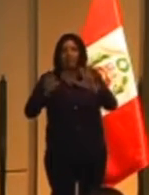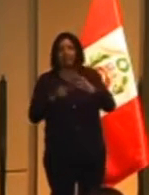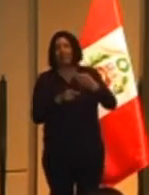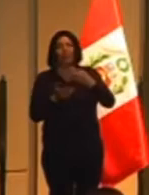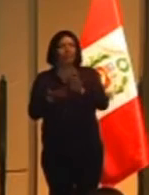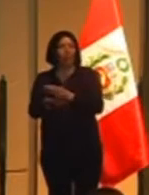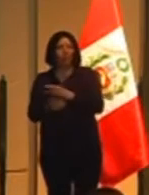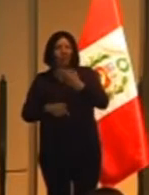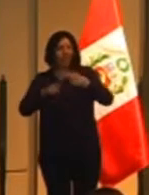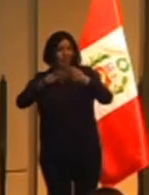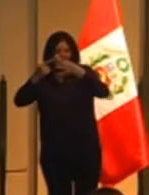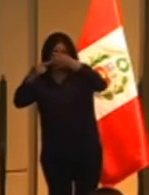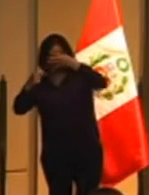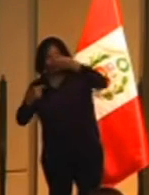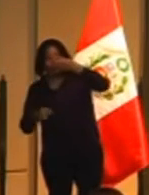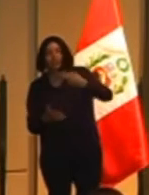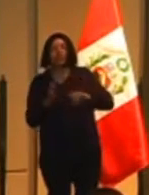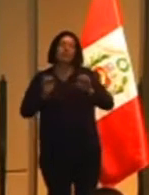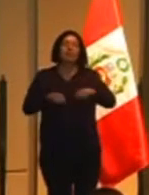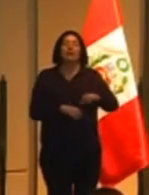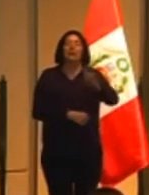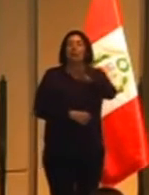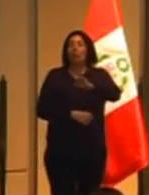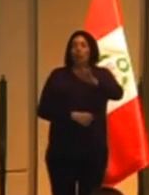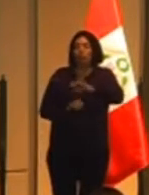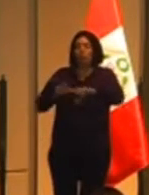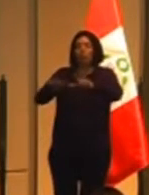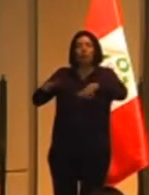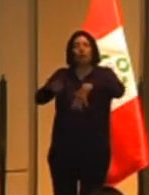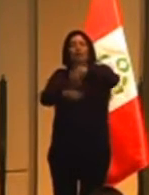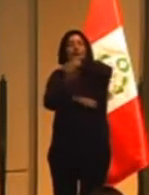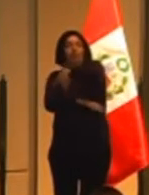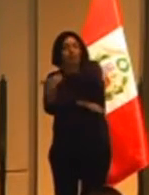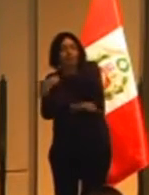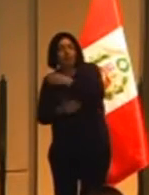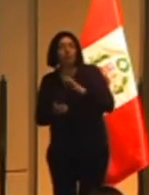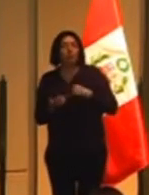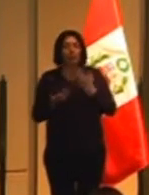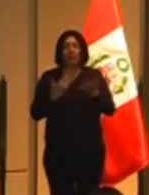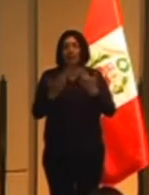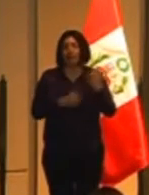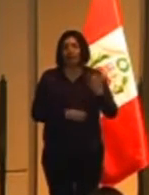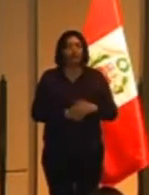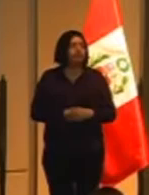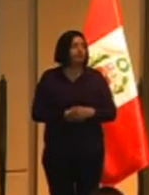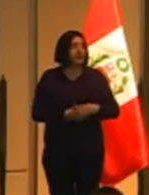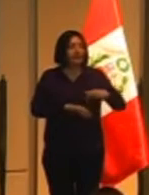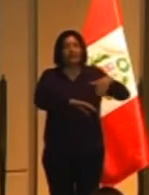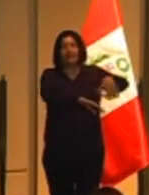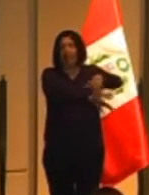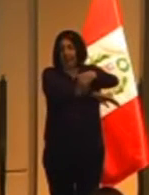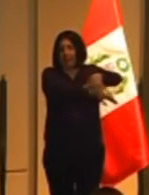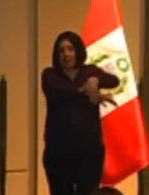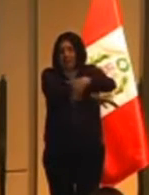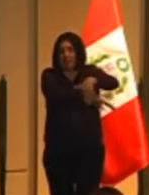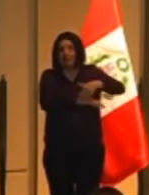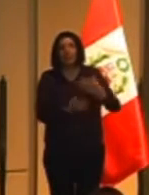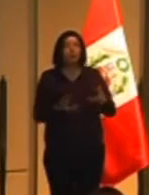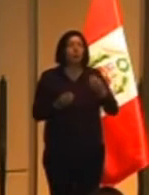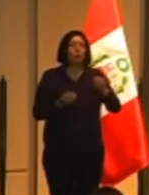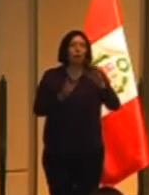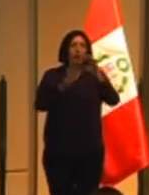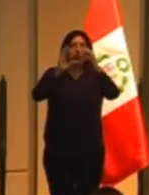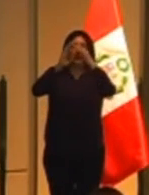cosas que se vienen dando. El uso de nuestros espacios públicos, como el que acabo de mencionar de la calle, con Cine Bajo